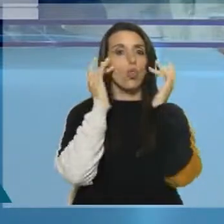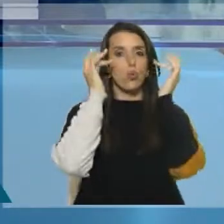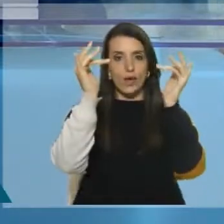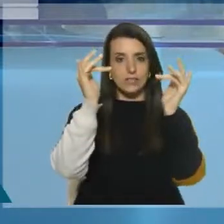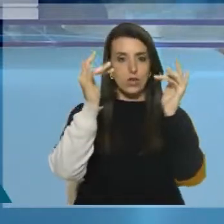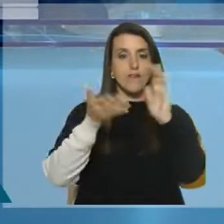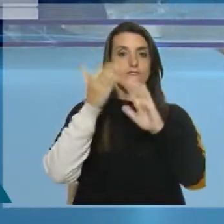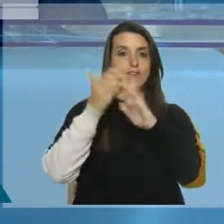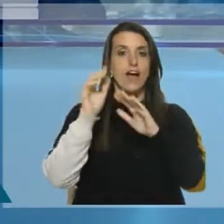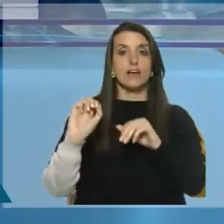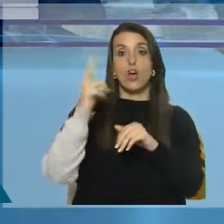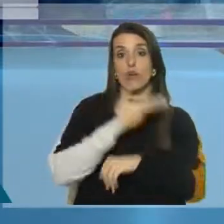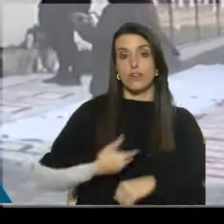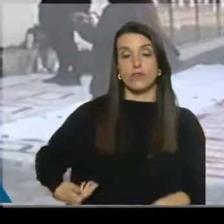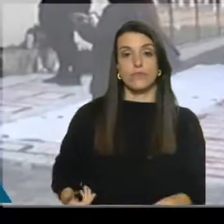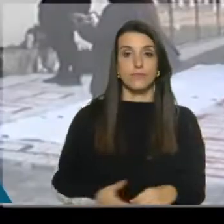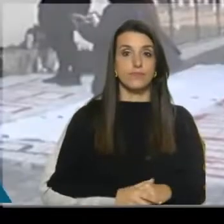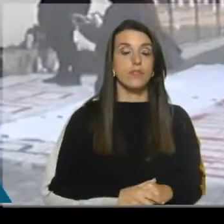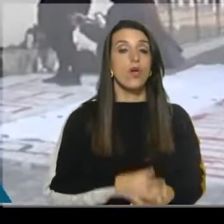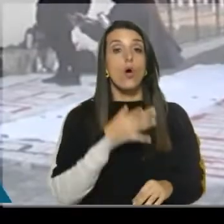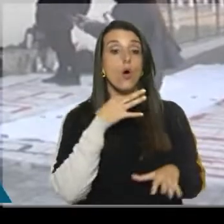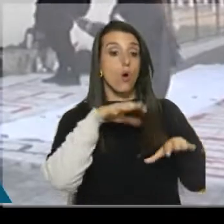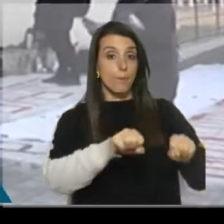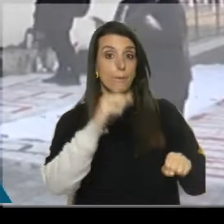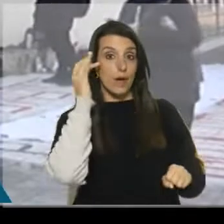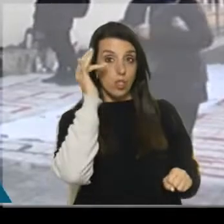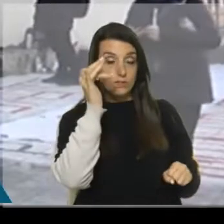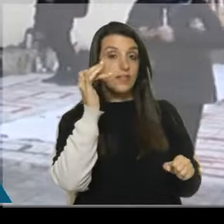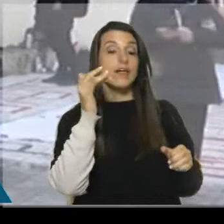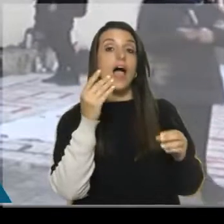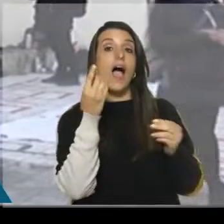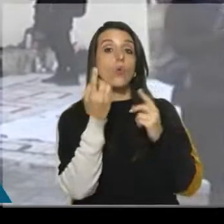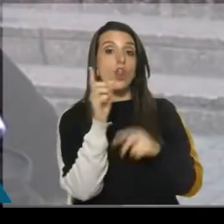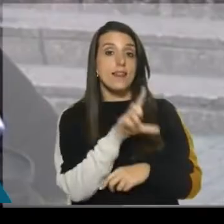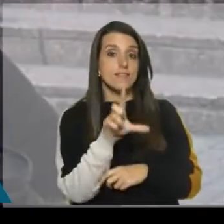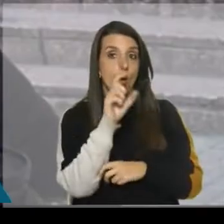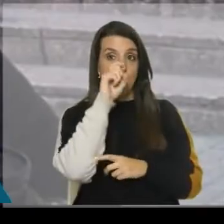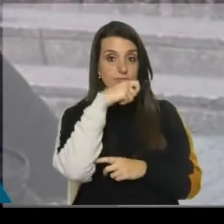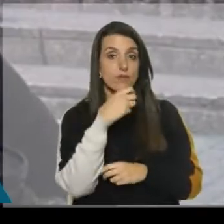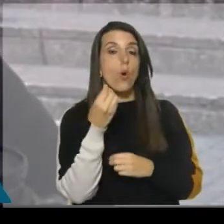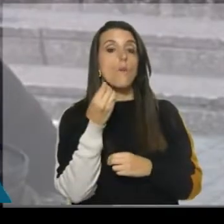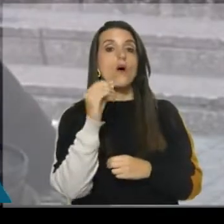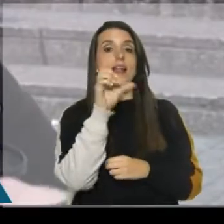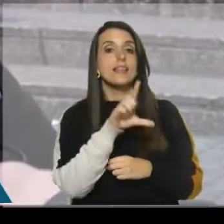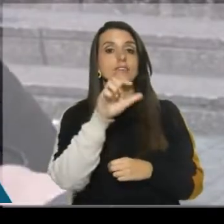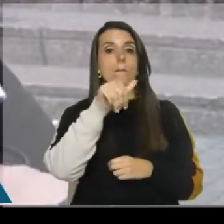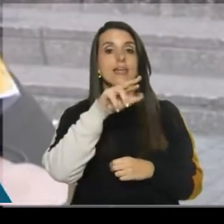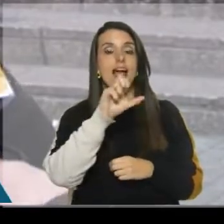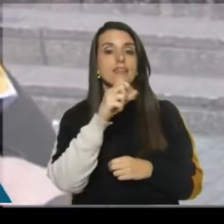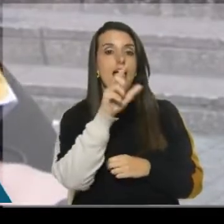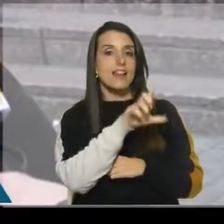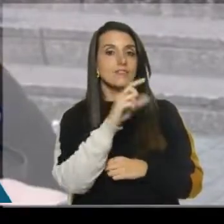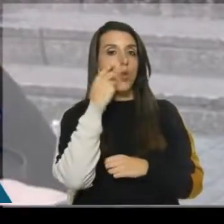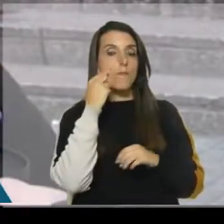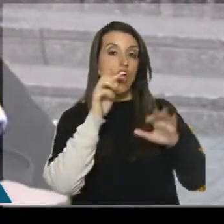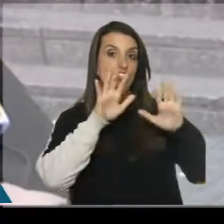que está implementando el gobierno las ocupaciones del siguiente se dieron en varios liceos de montevideo se va miranda el liceo 10 en la